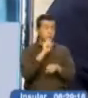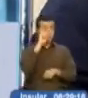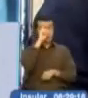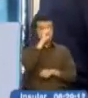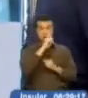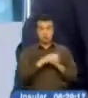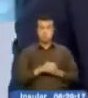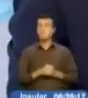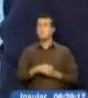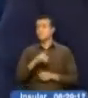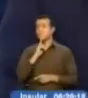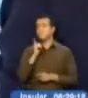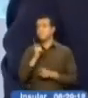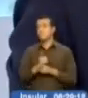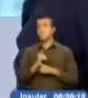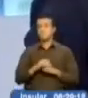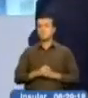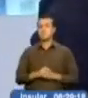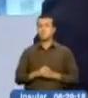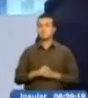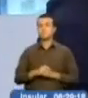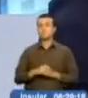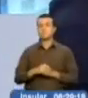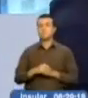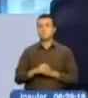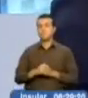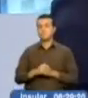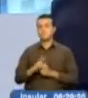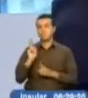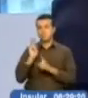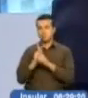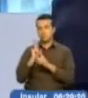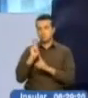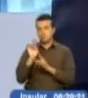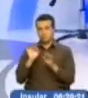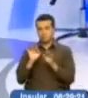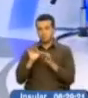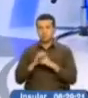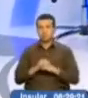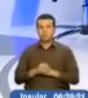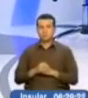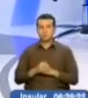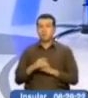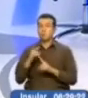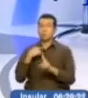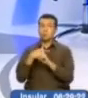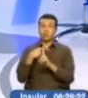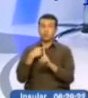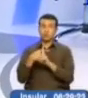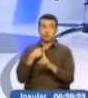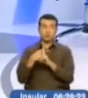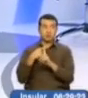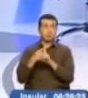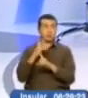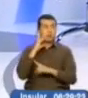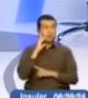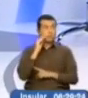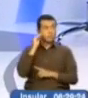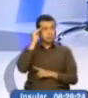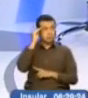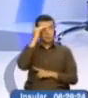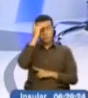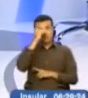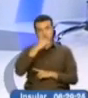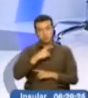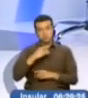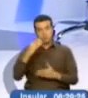tema. Por supuesto. Sí, solo una impresión sobre lo que decía Emi también. Yo soy optimista en cuanto a que hay cierta madurez en las decisiones